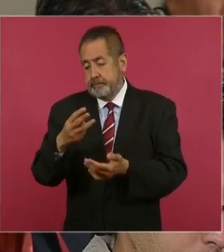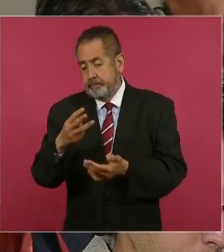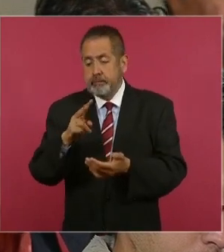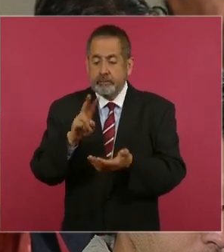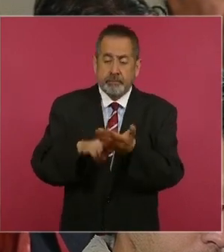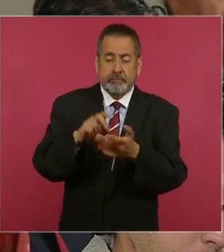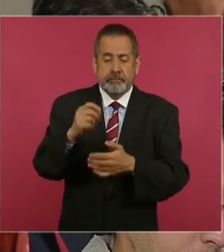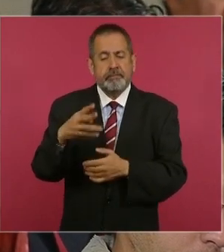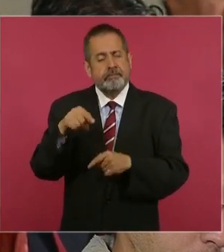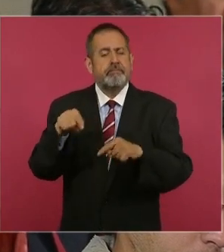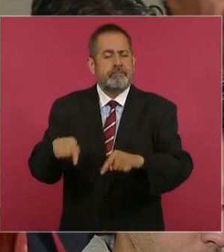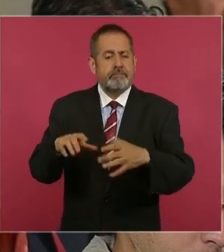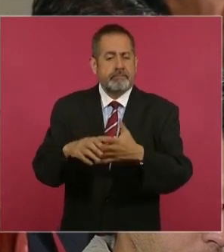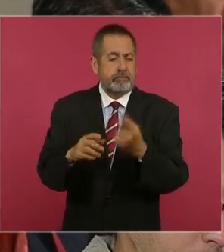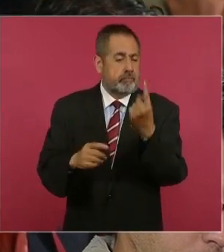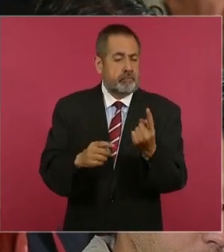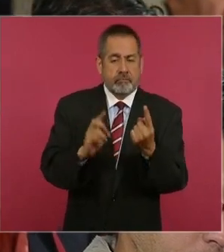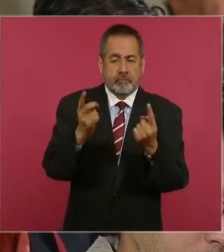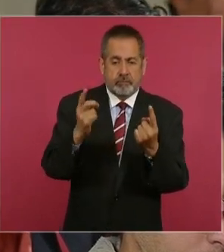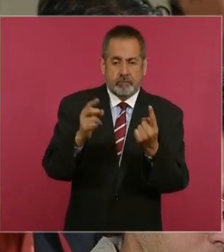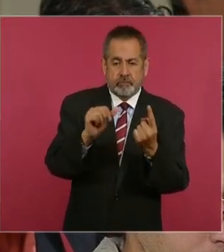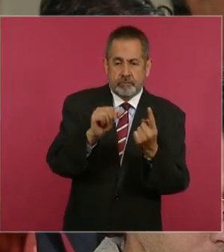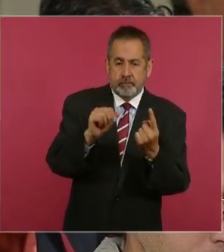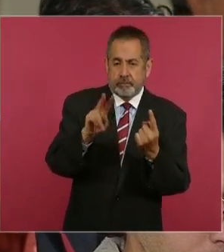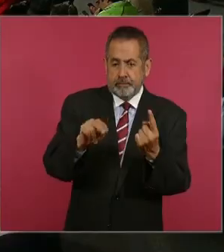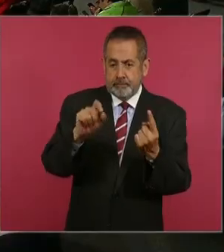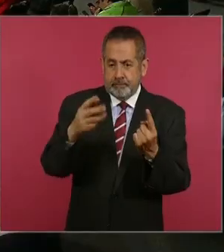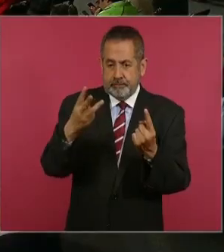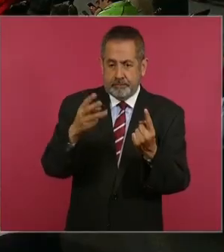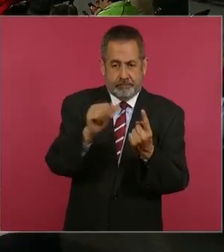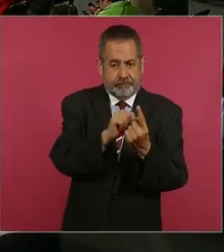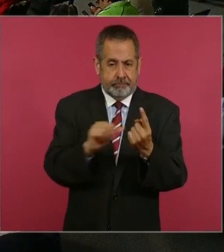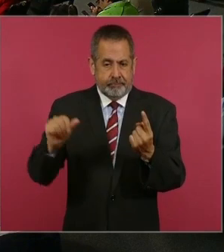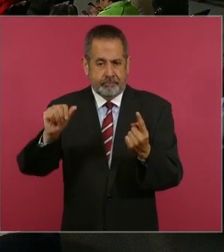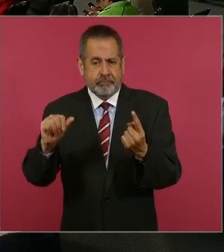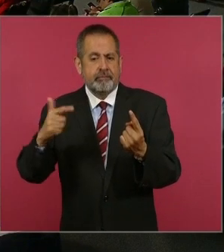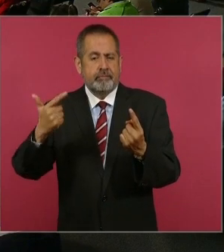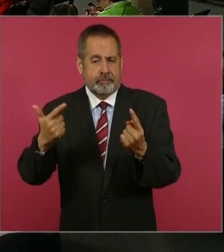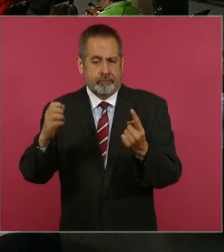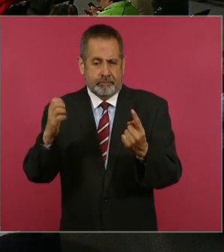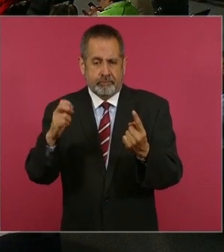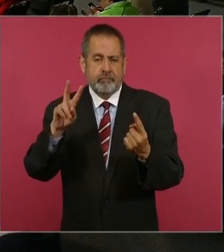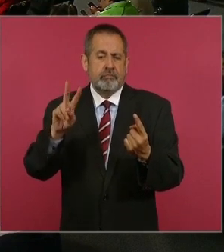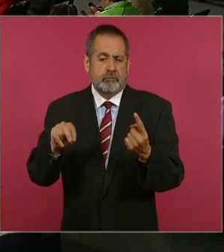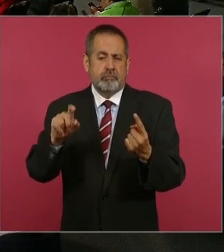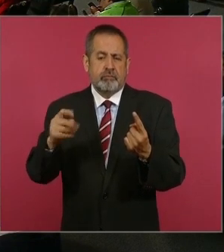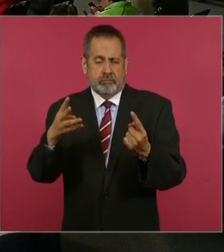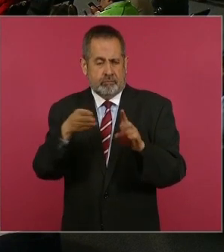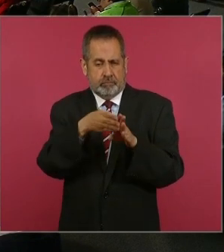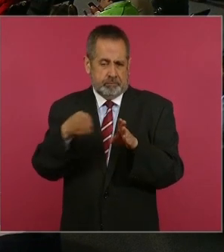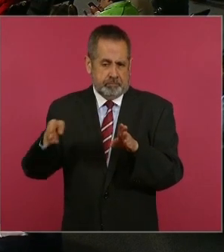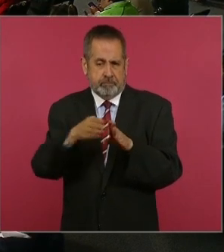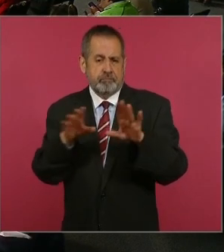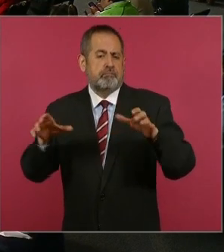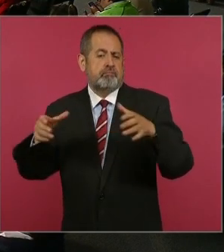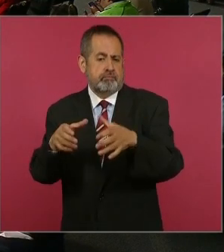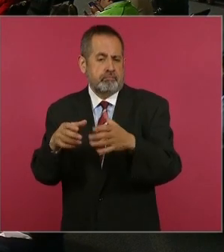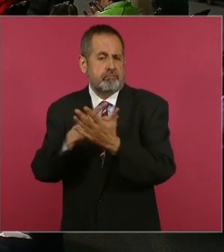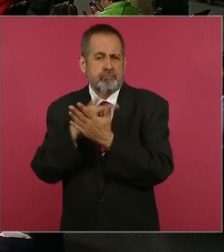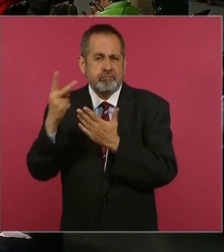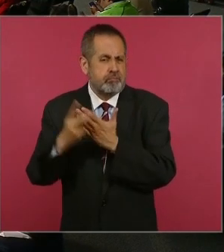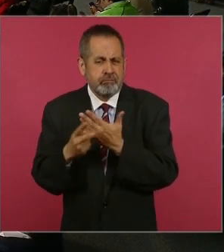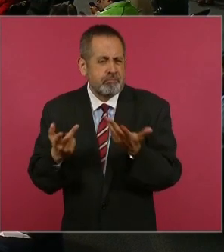2024 del primero de diciembre del 2023 hasta el 7 de enero del 2024 Este